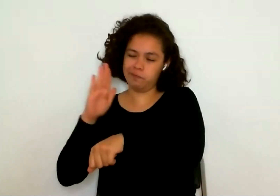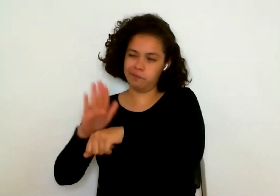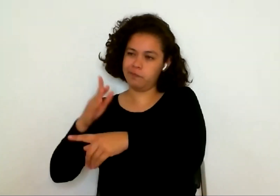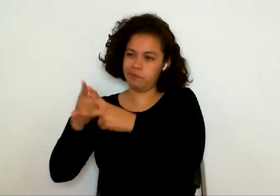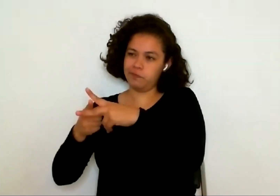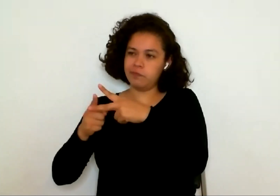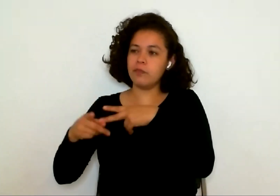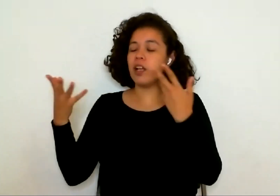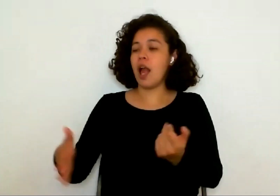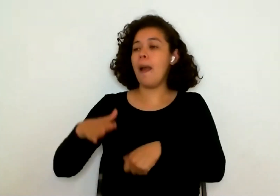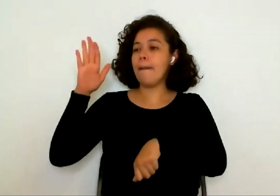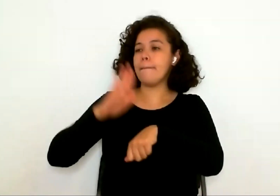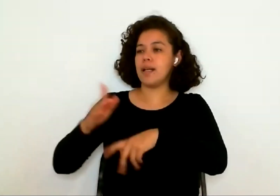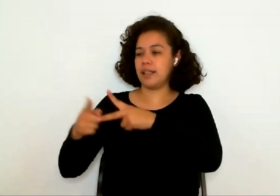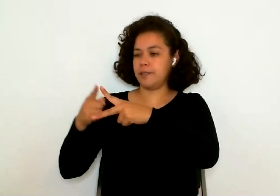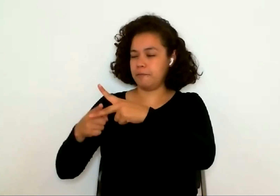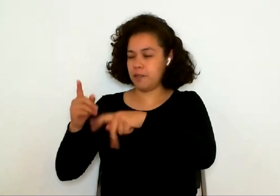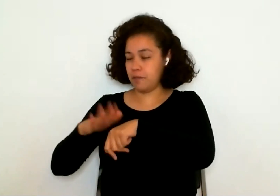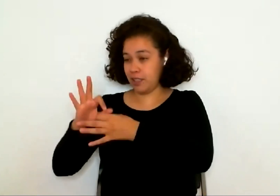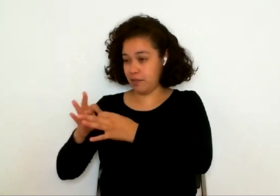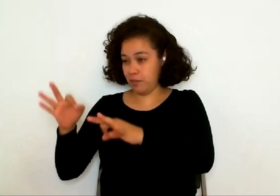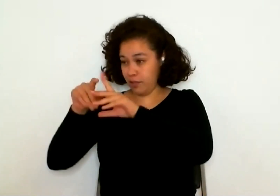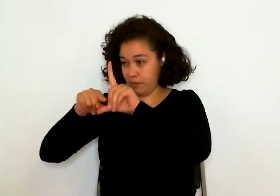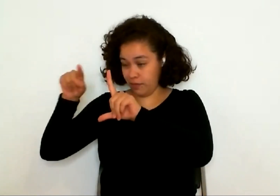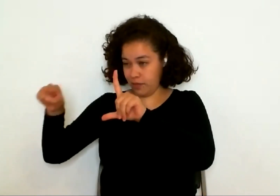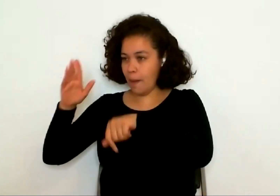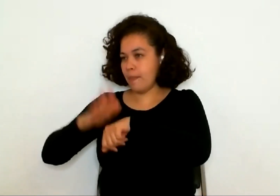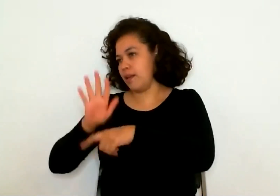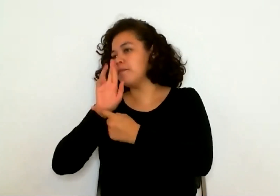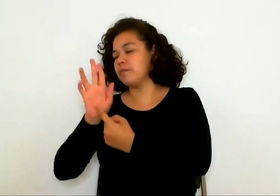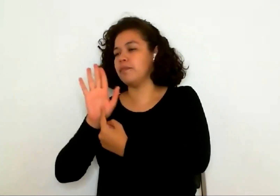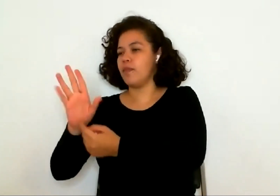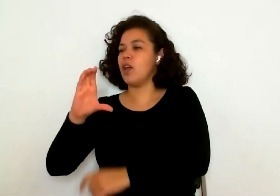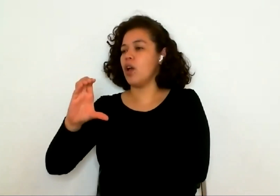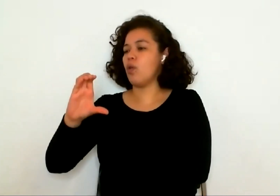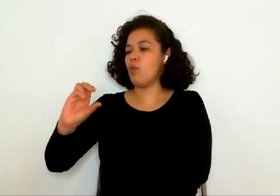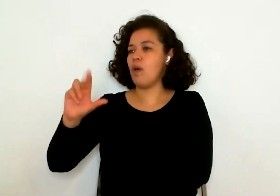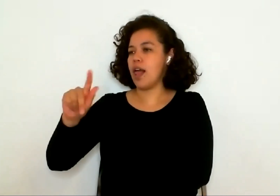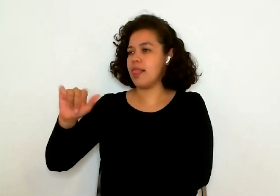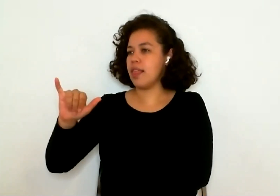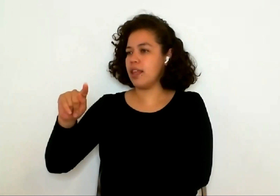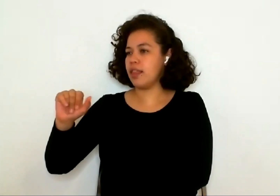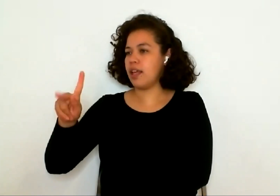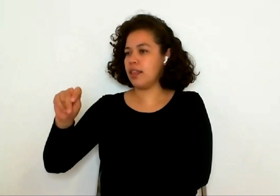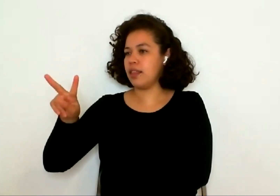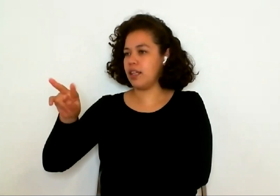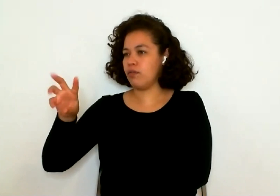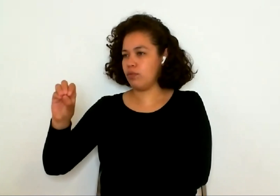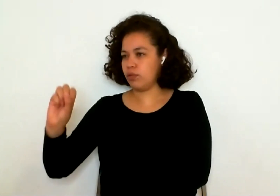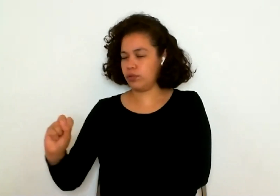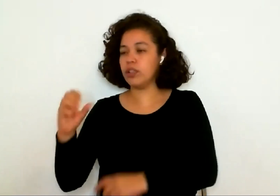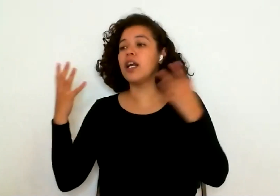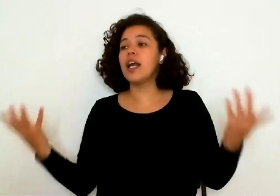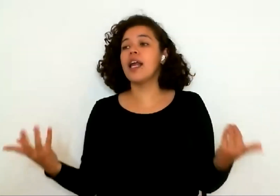más resultados cuantitativos. Y si es más importante la parte de, digamos, del cambio en